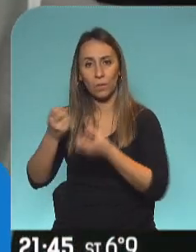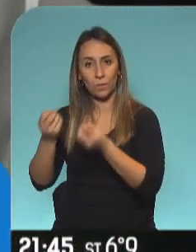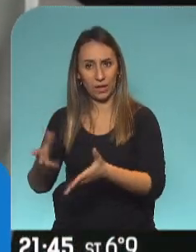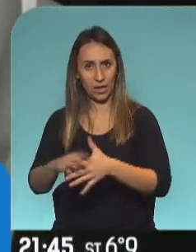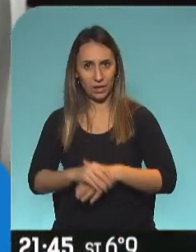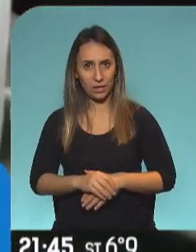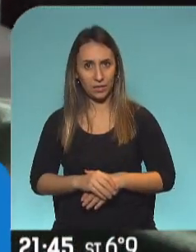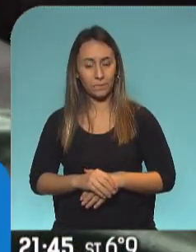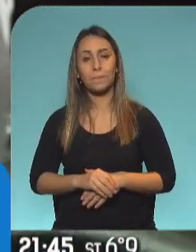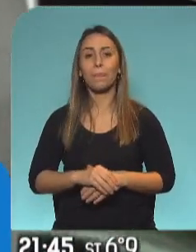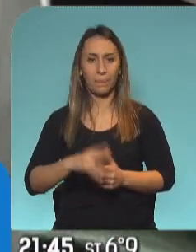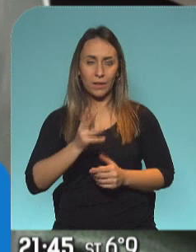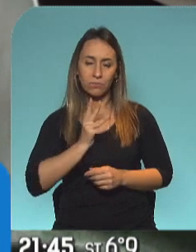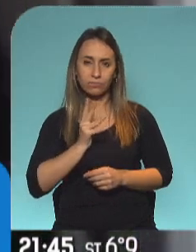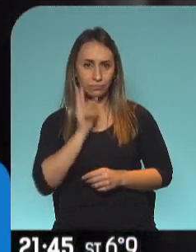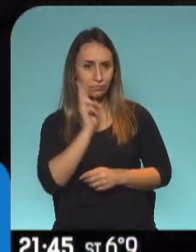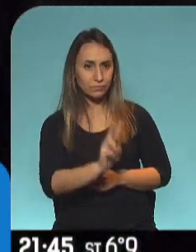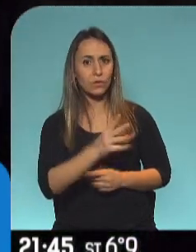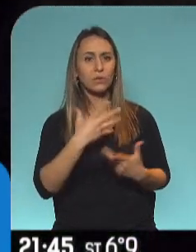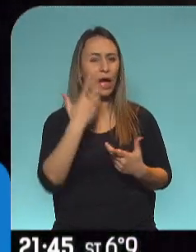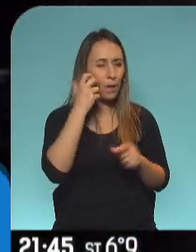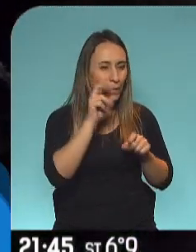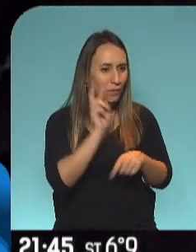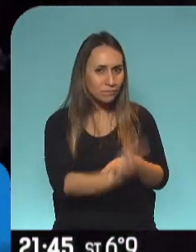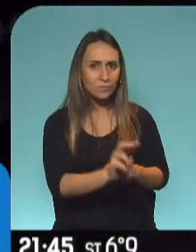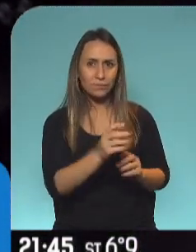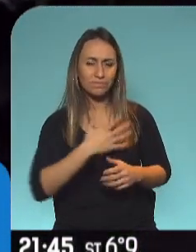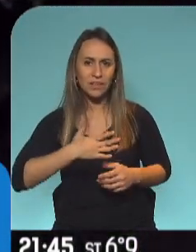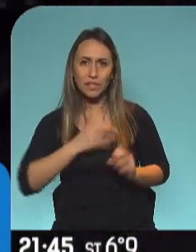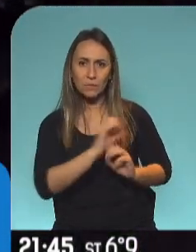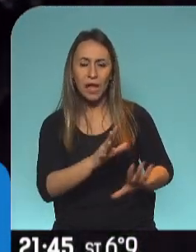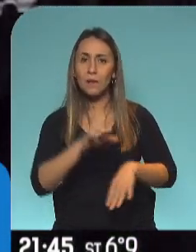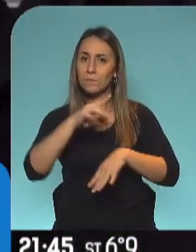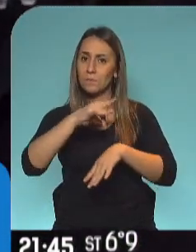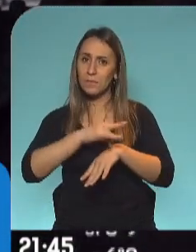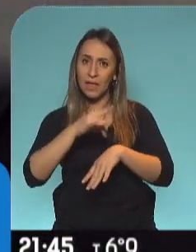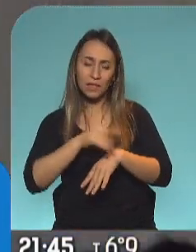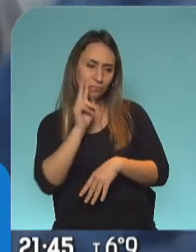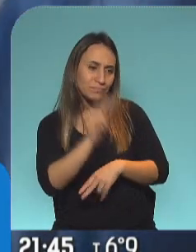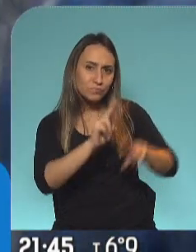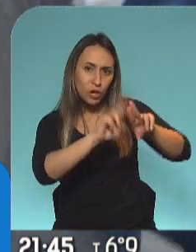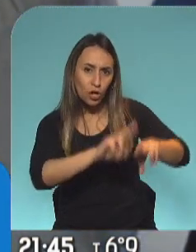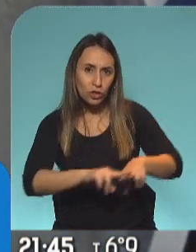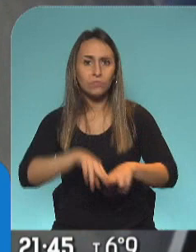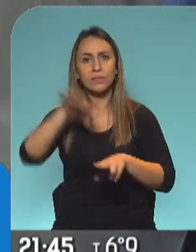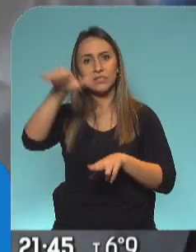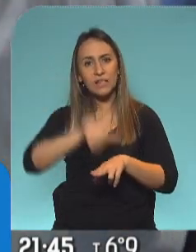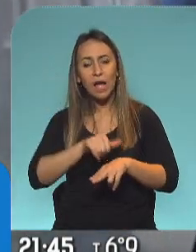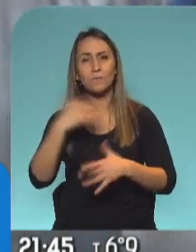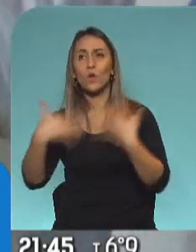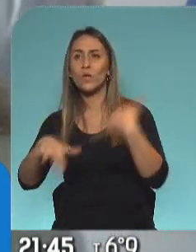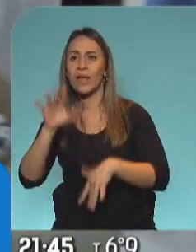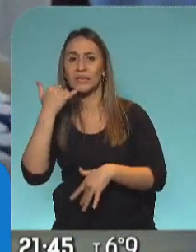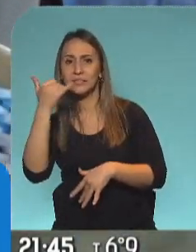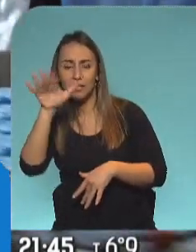aceitado cuando un abuelo se siente mal, el doctor lo examina, se llama a la guardia. Eso